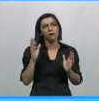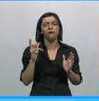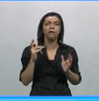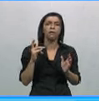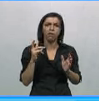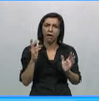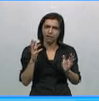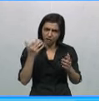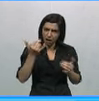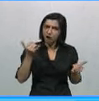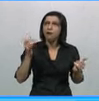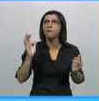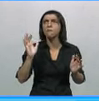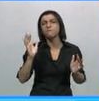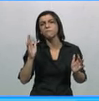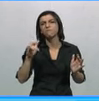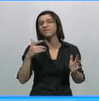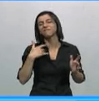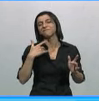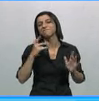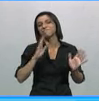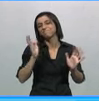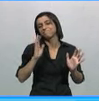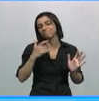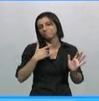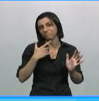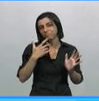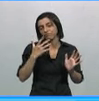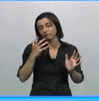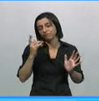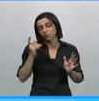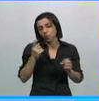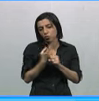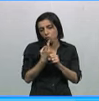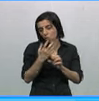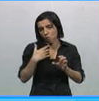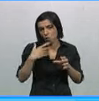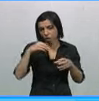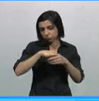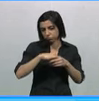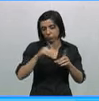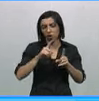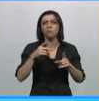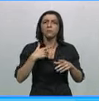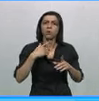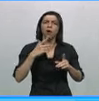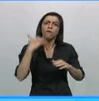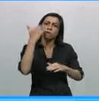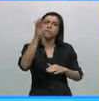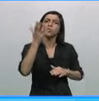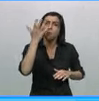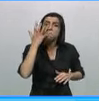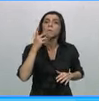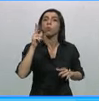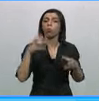trabajando y no podíamos aceptar. Pero es un desafío profesional que en algún momento nos